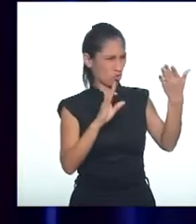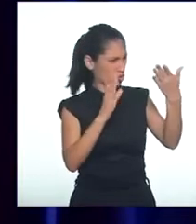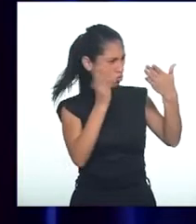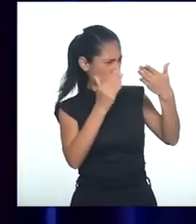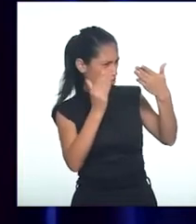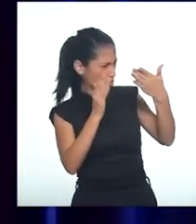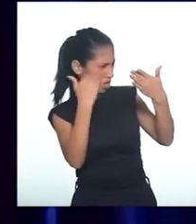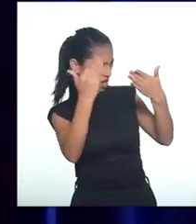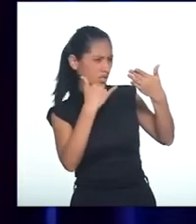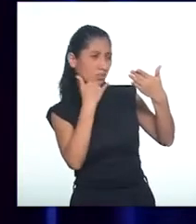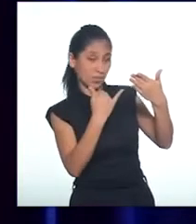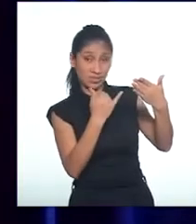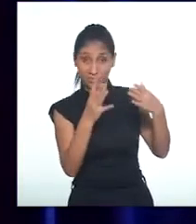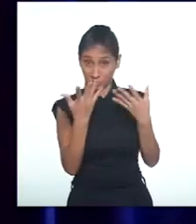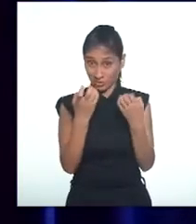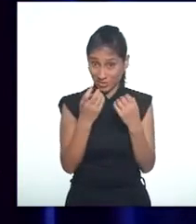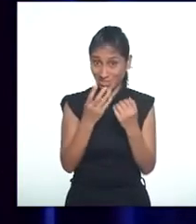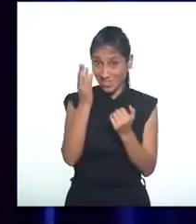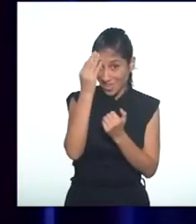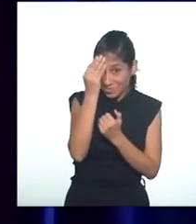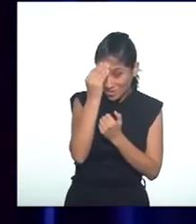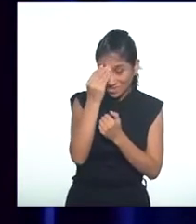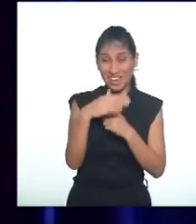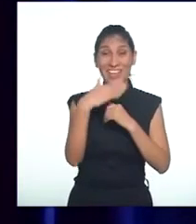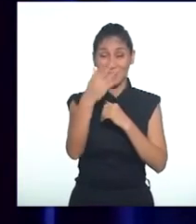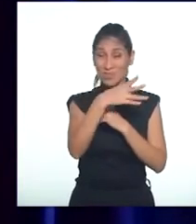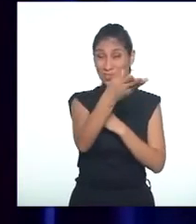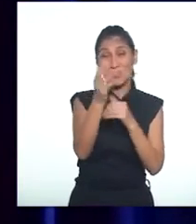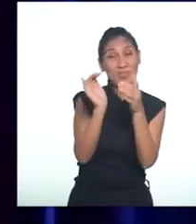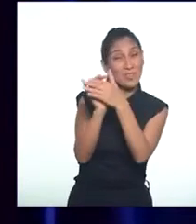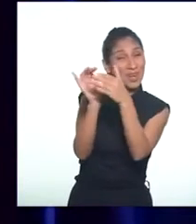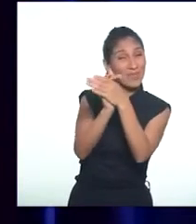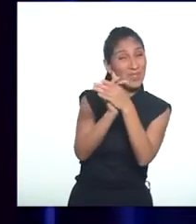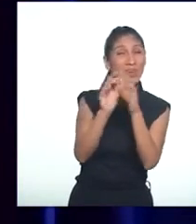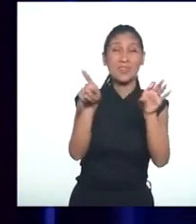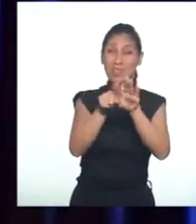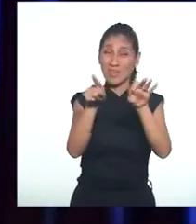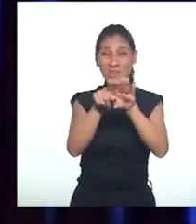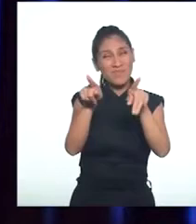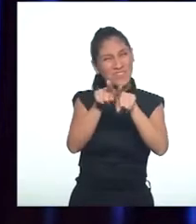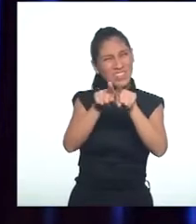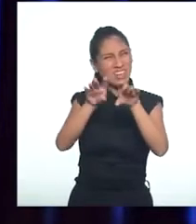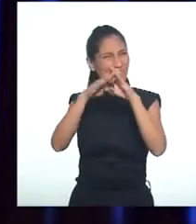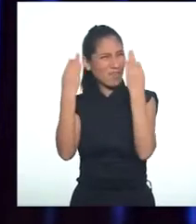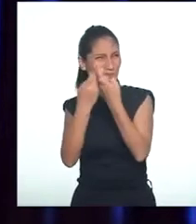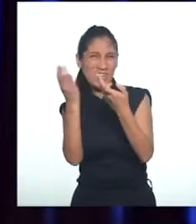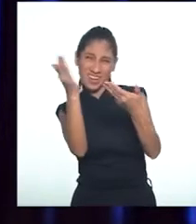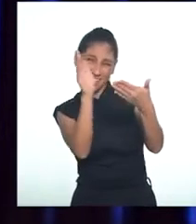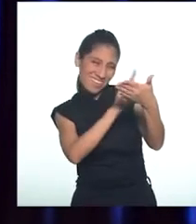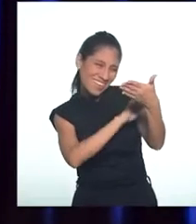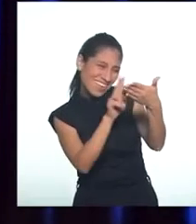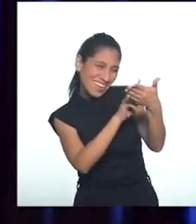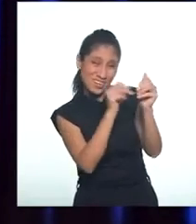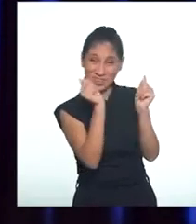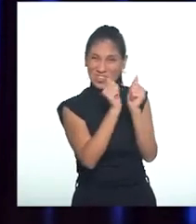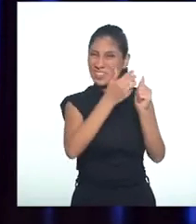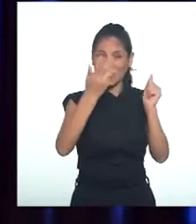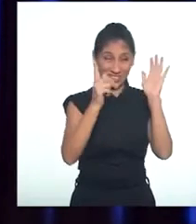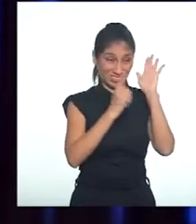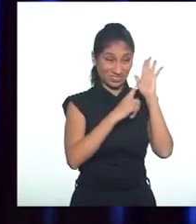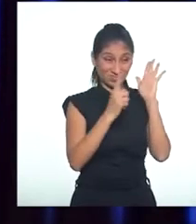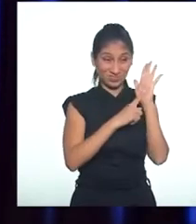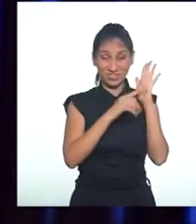historia de este cuento, te invito a que lo leas junto a tus amigos y familiares. El cuento completo se encuentra